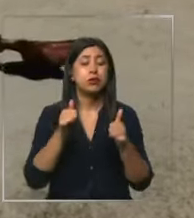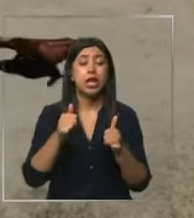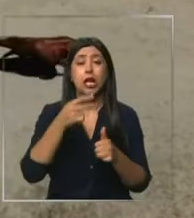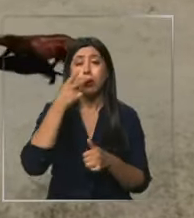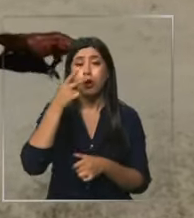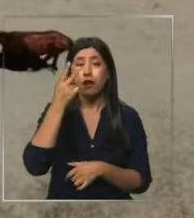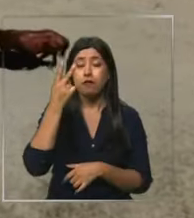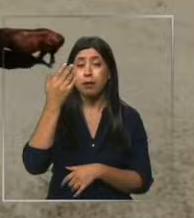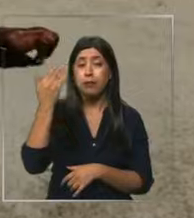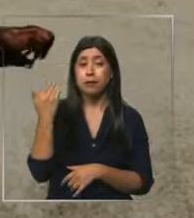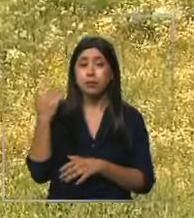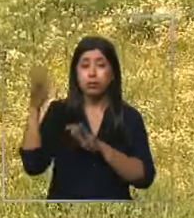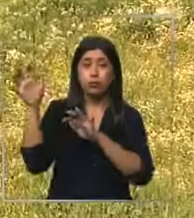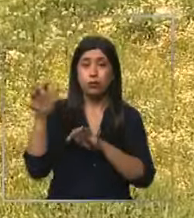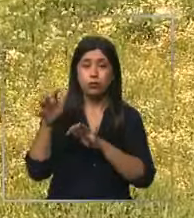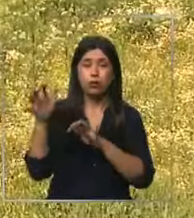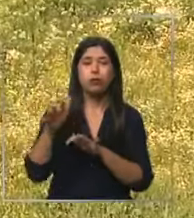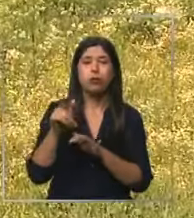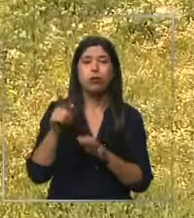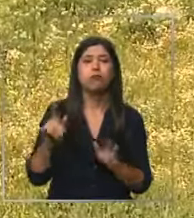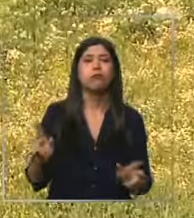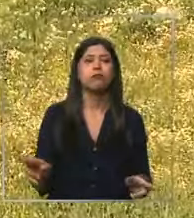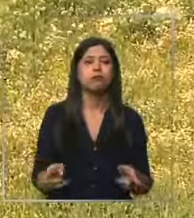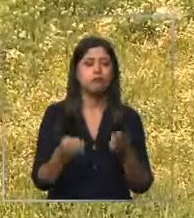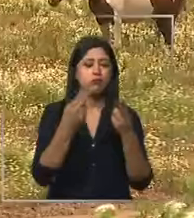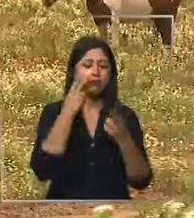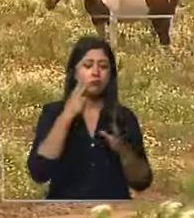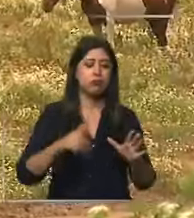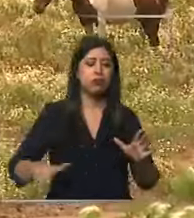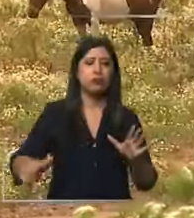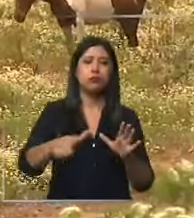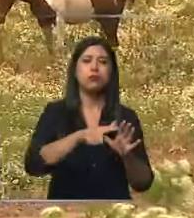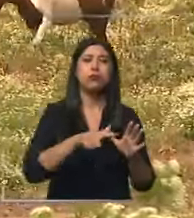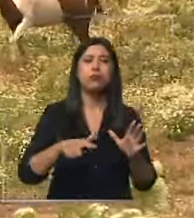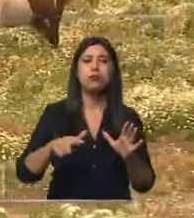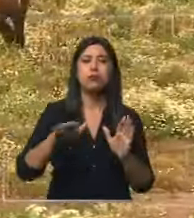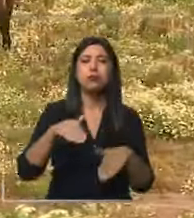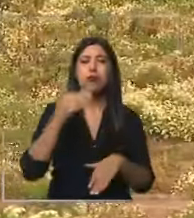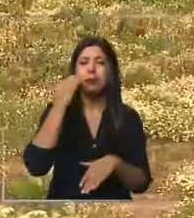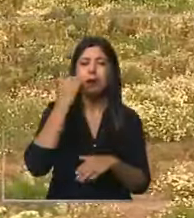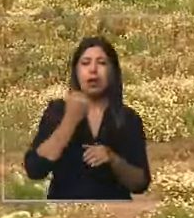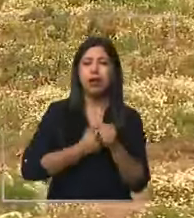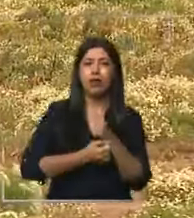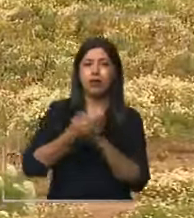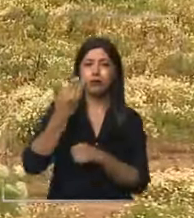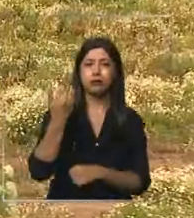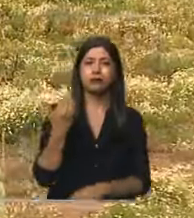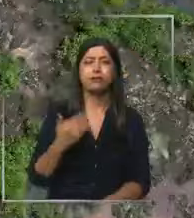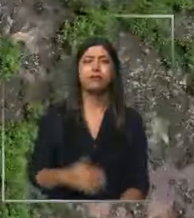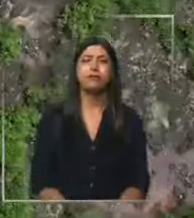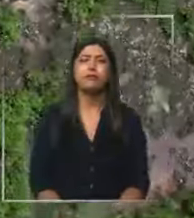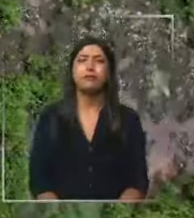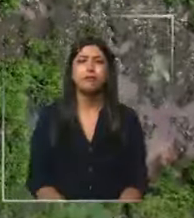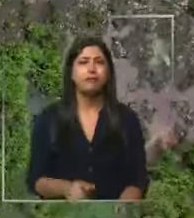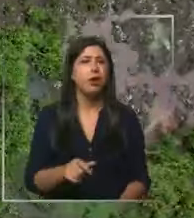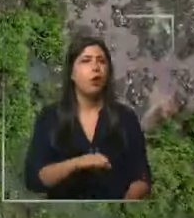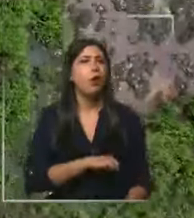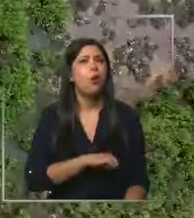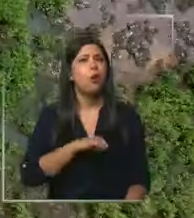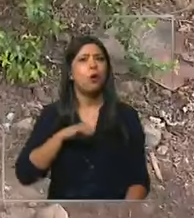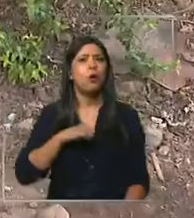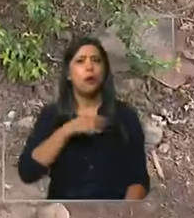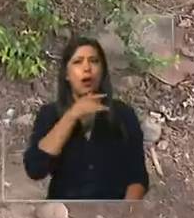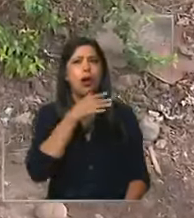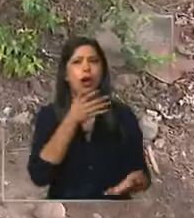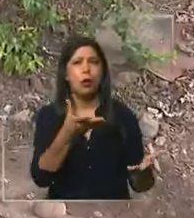noviembre pasado, la laguna de Aculeo pudo volver a mostrarse casi como antaño. Un orgullo que la laguna tenga agua para que la gente